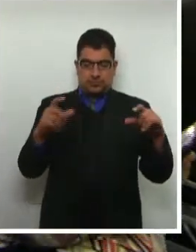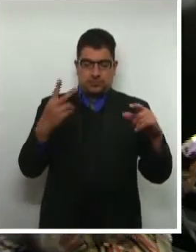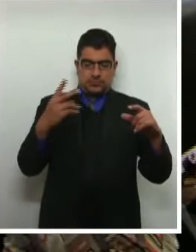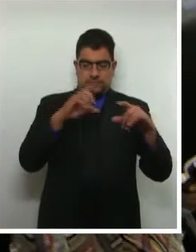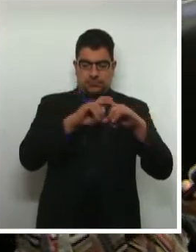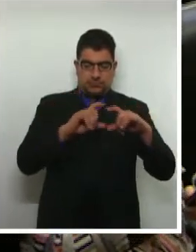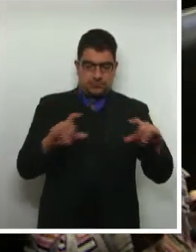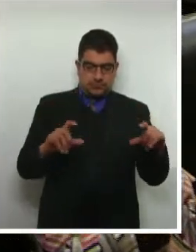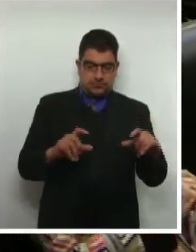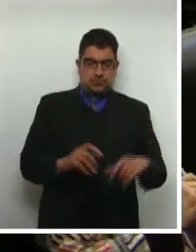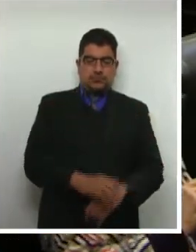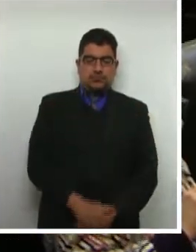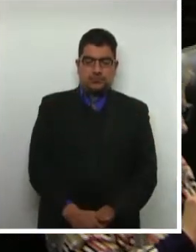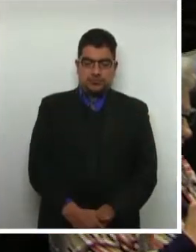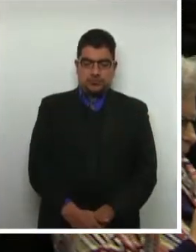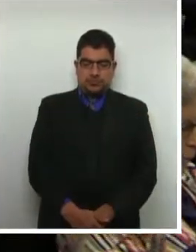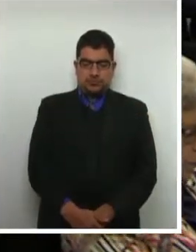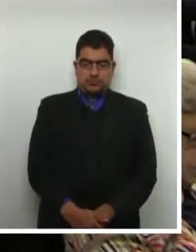segundo.